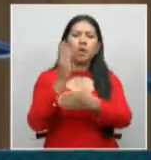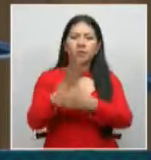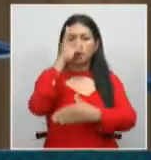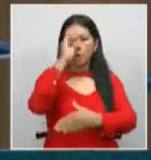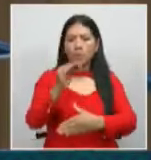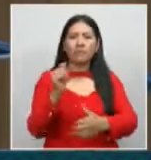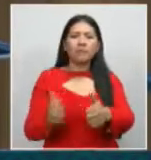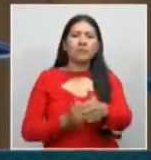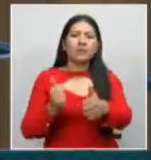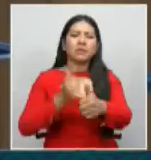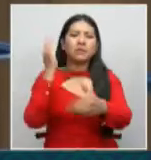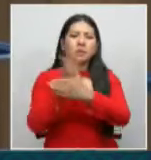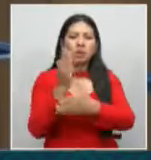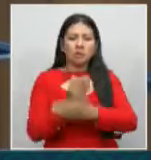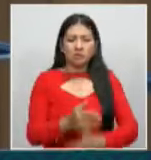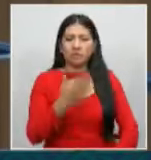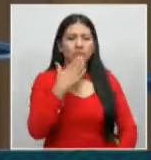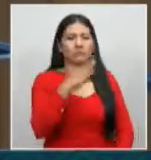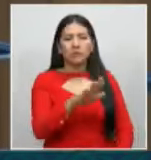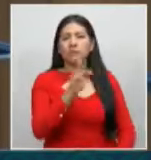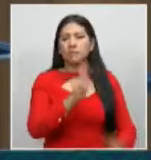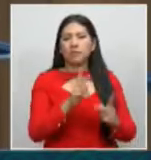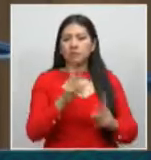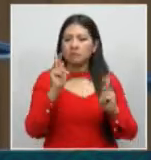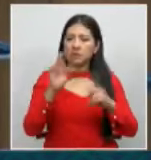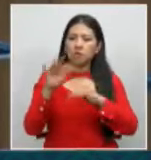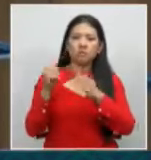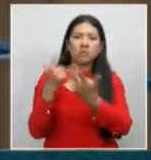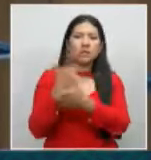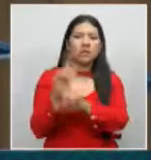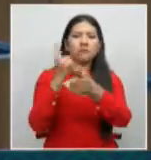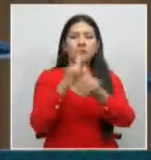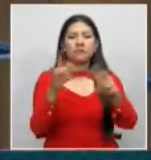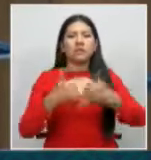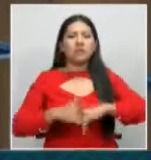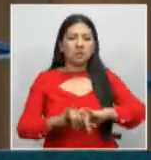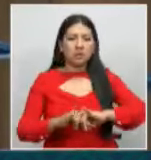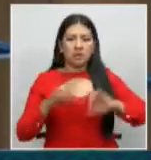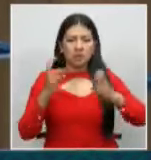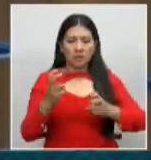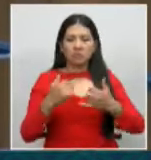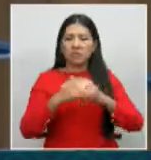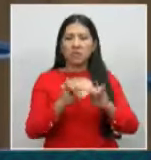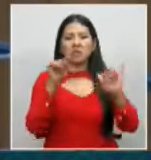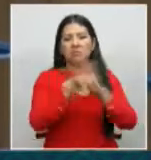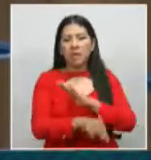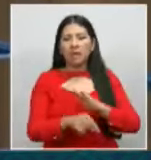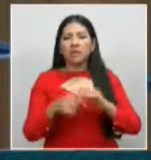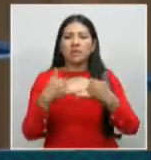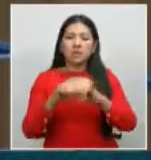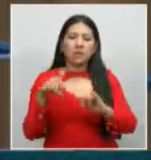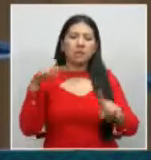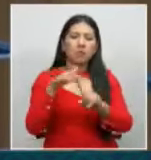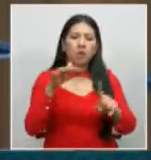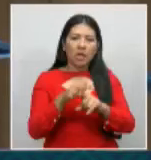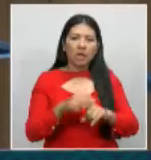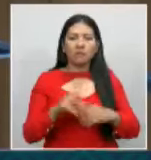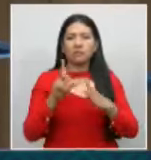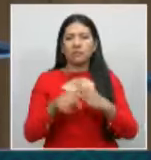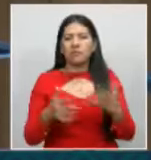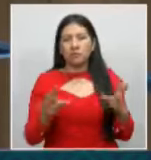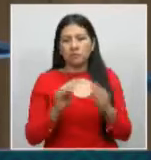hombres, lamentablemente este tipo de delincuentes seguirán libres y consumarán sus actos delincuenciales, donde